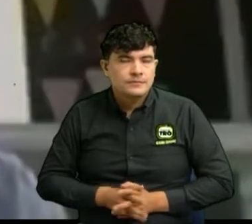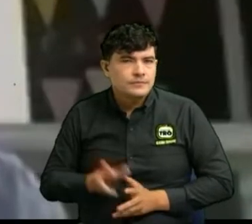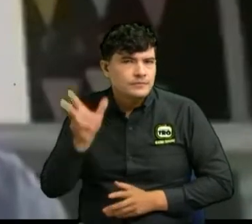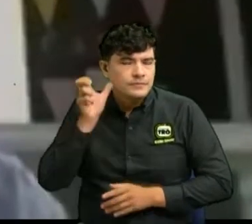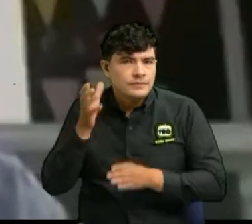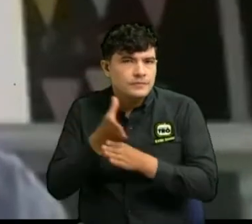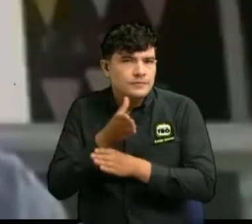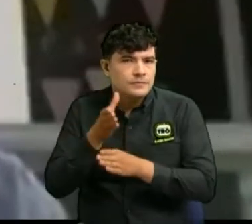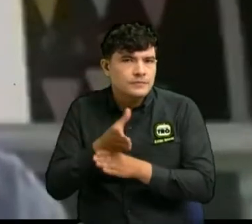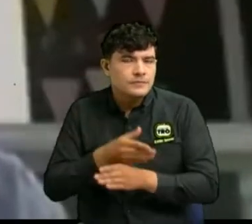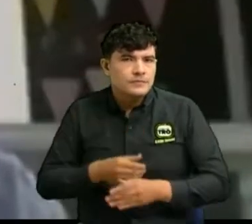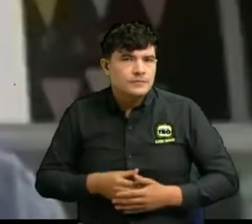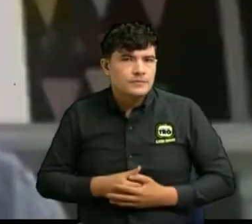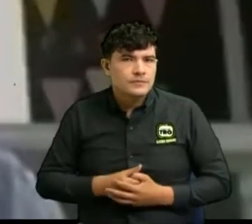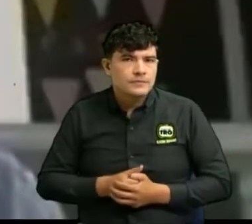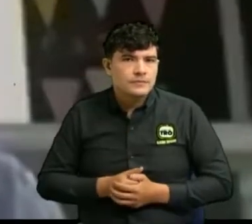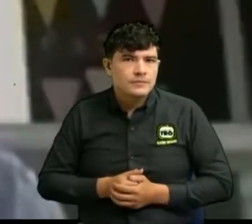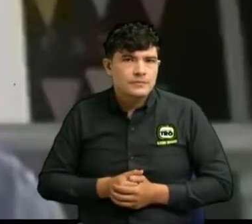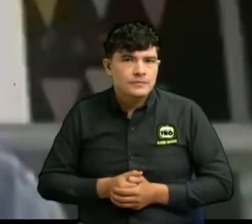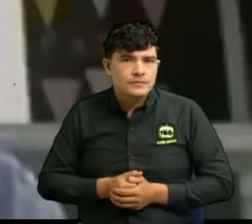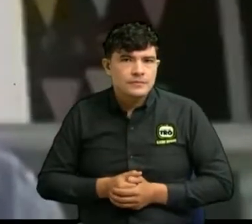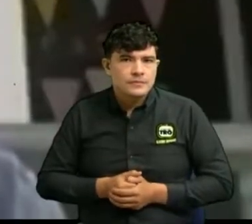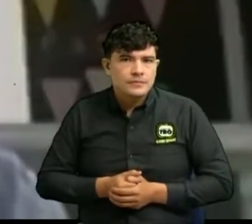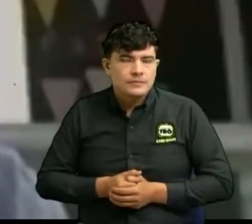entonces no puede estar afiliado